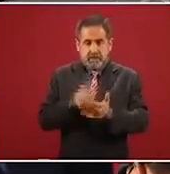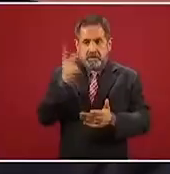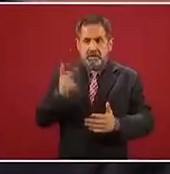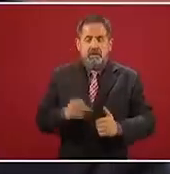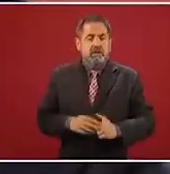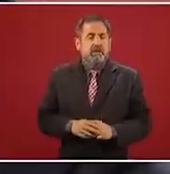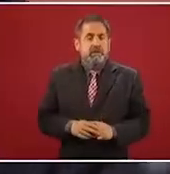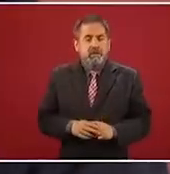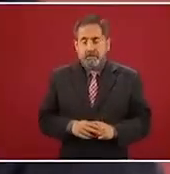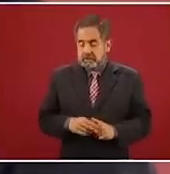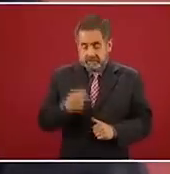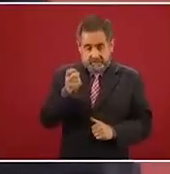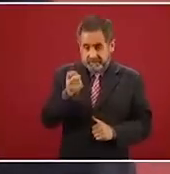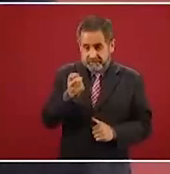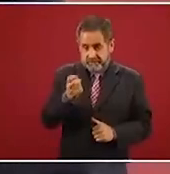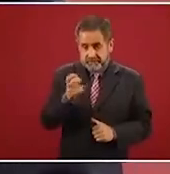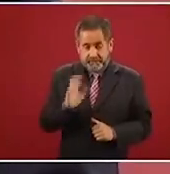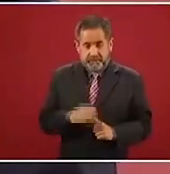Así es